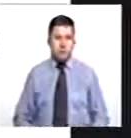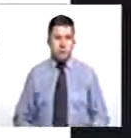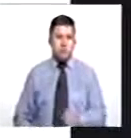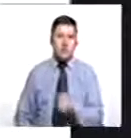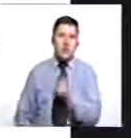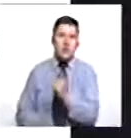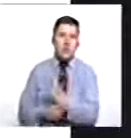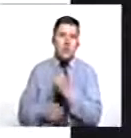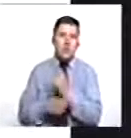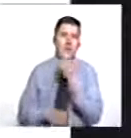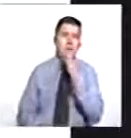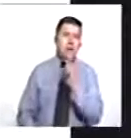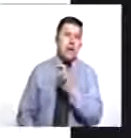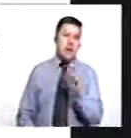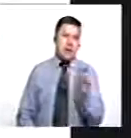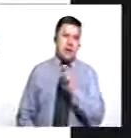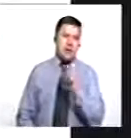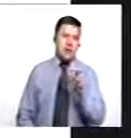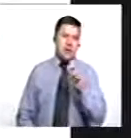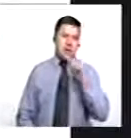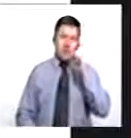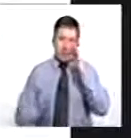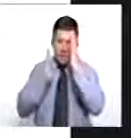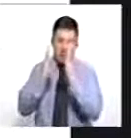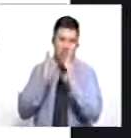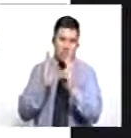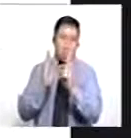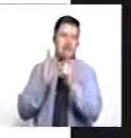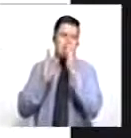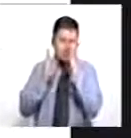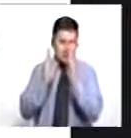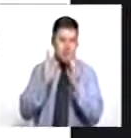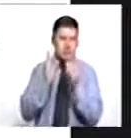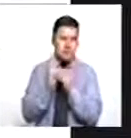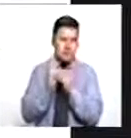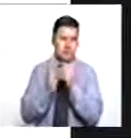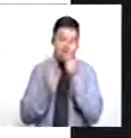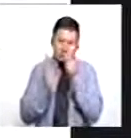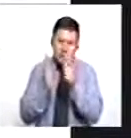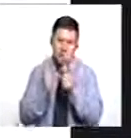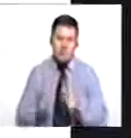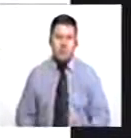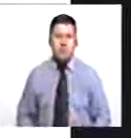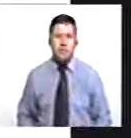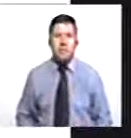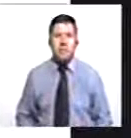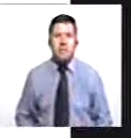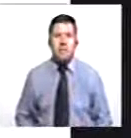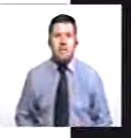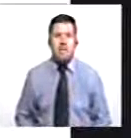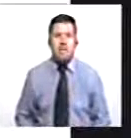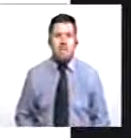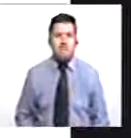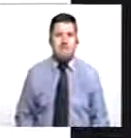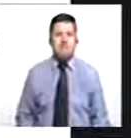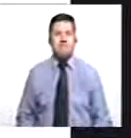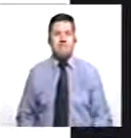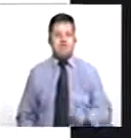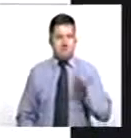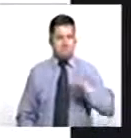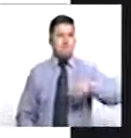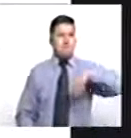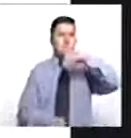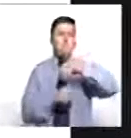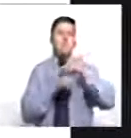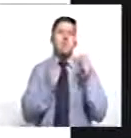el uso del nivel de la tensión 2. Ese también tenemos que revisarlo. También se debería